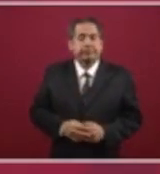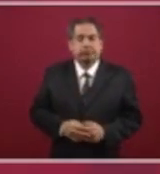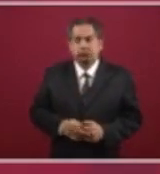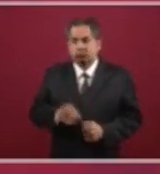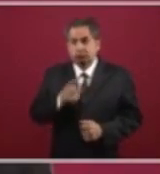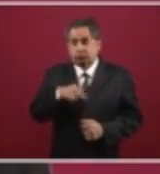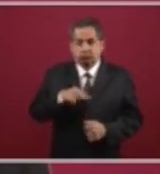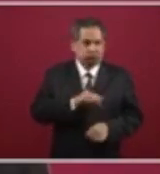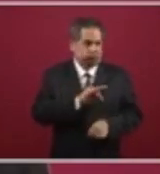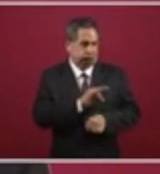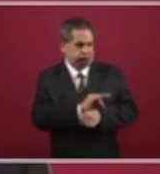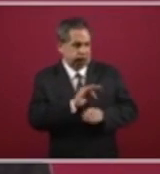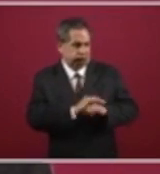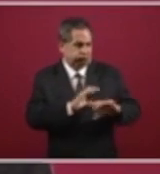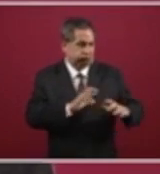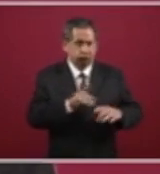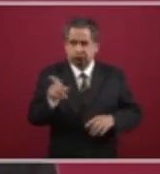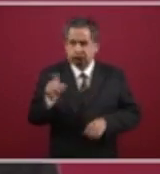protegiendo al pueblo,